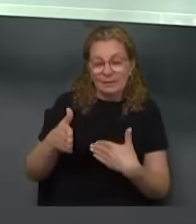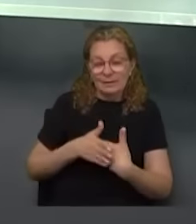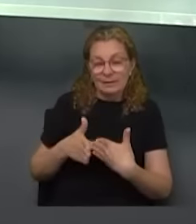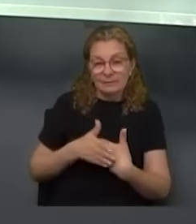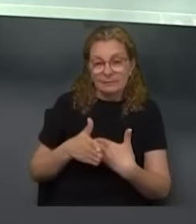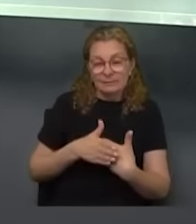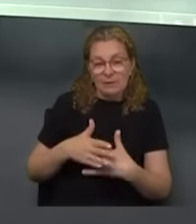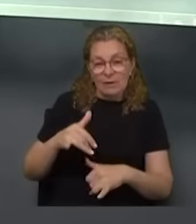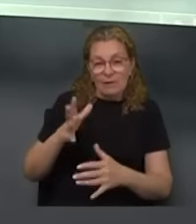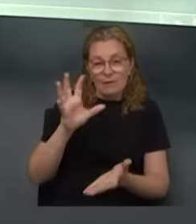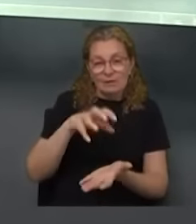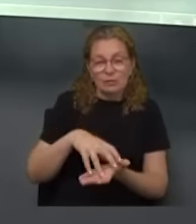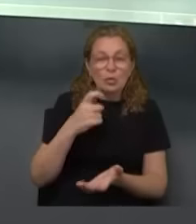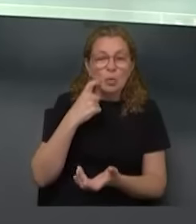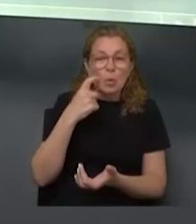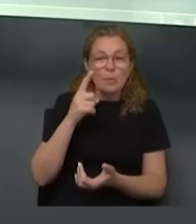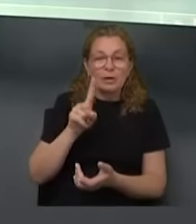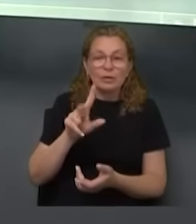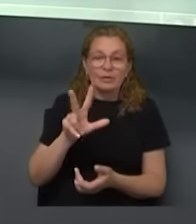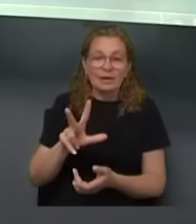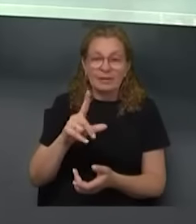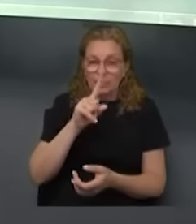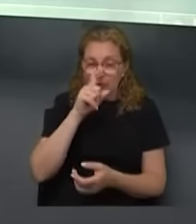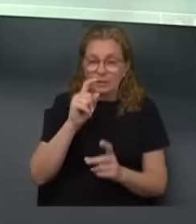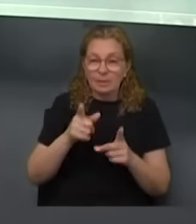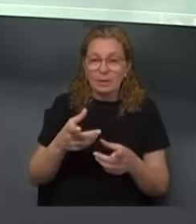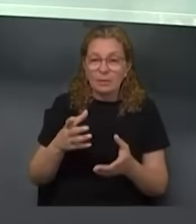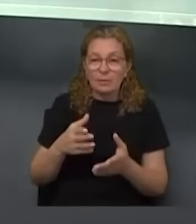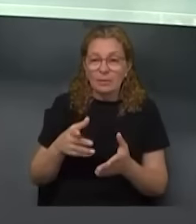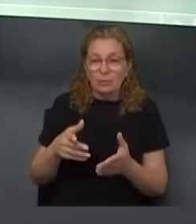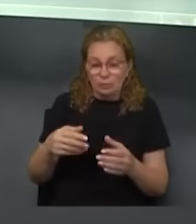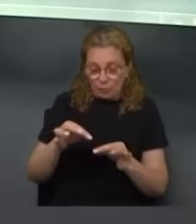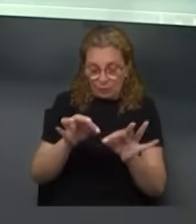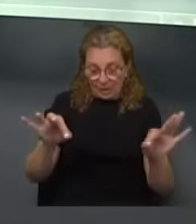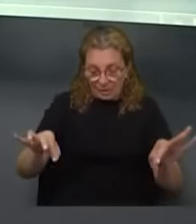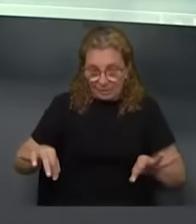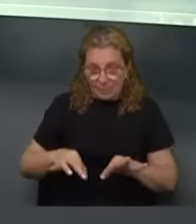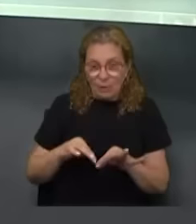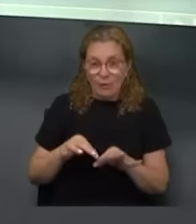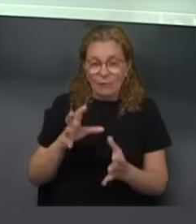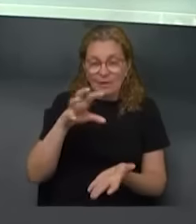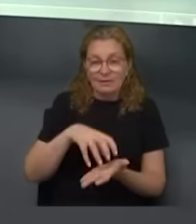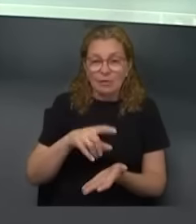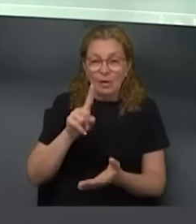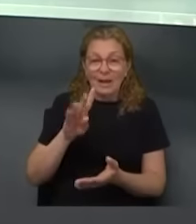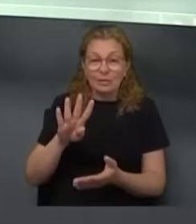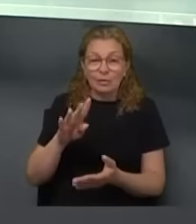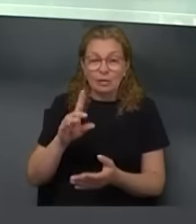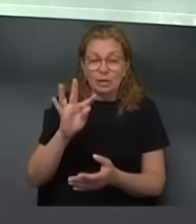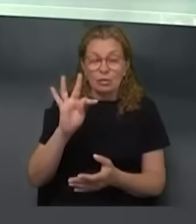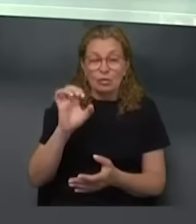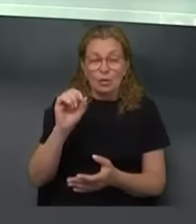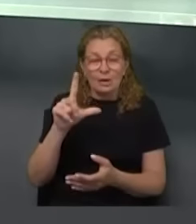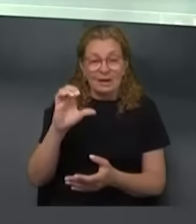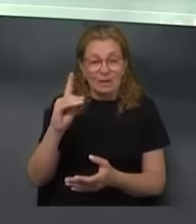ex Batallón 13 en Montevideo y también en un predio cautel del Batallón 14 en Toledo canelones de esto también